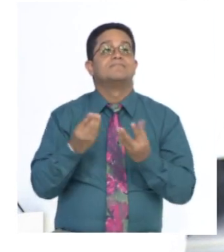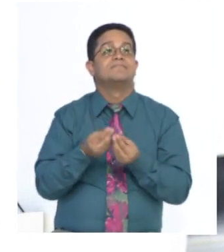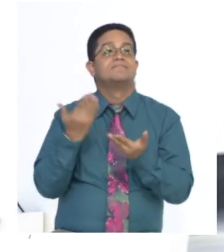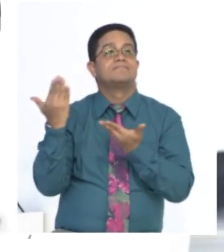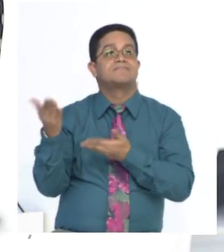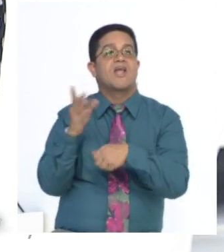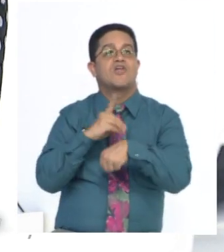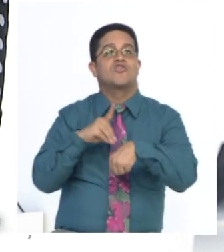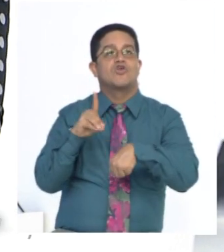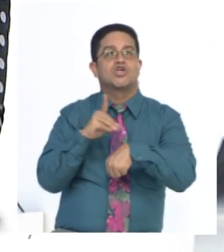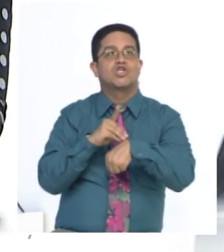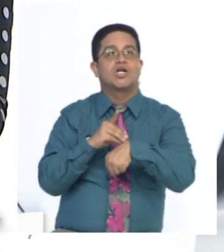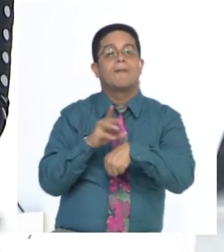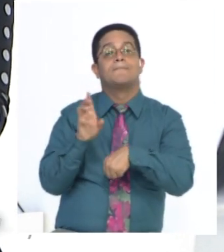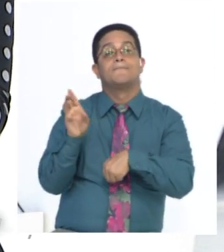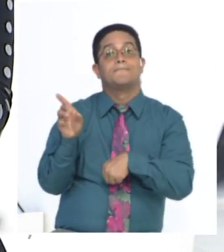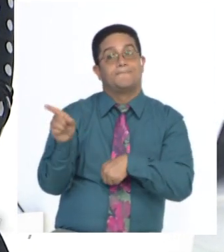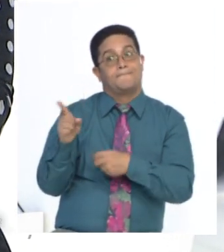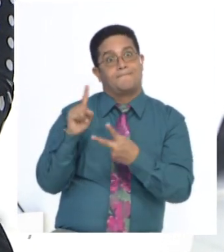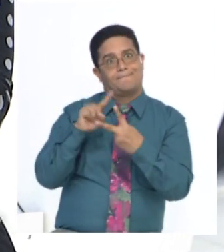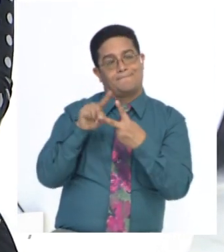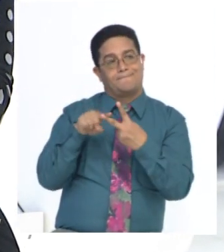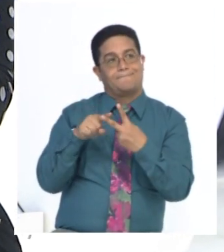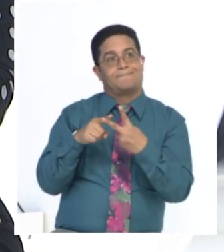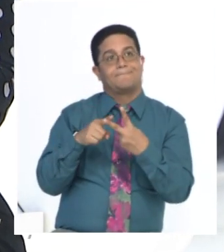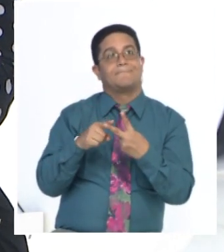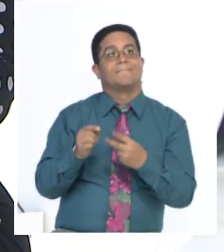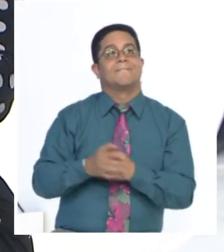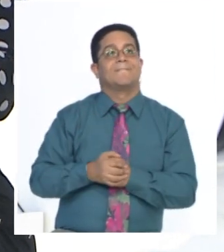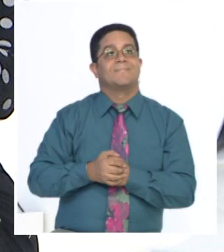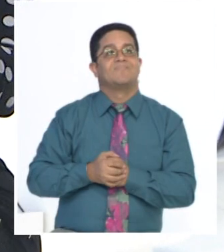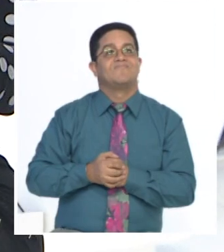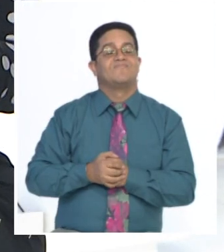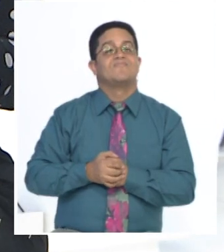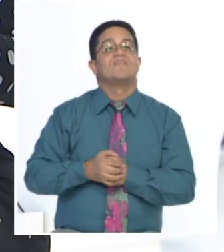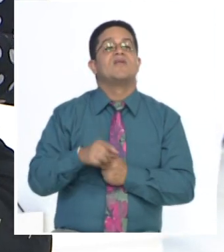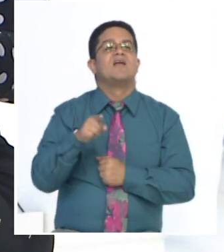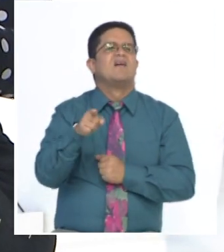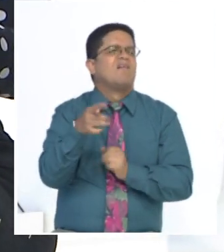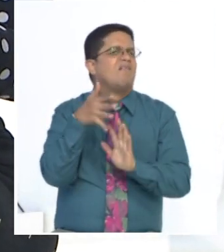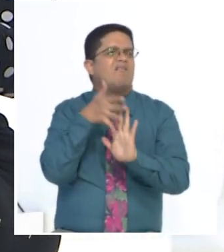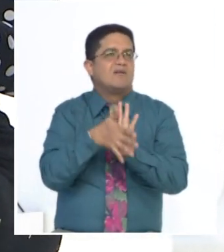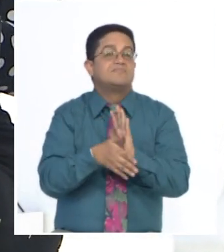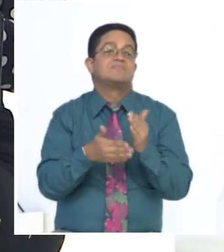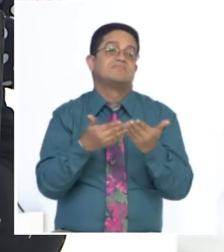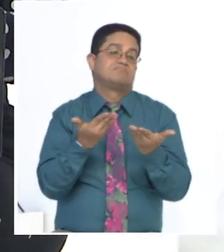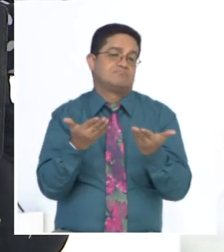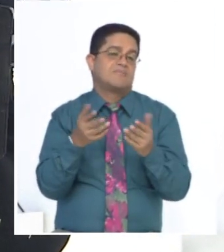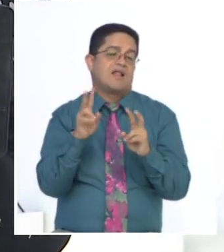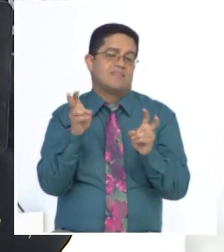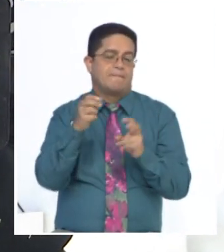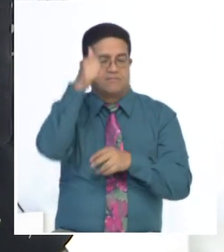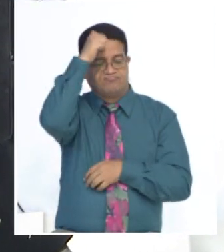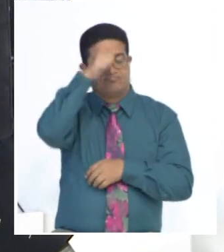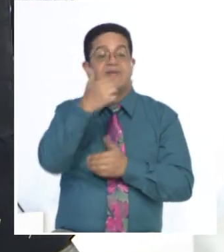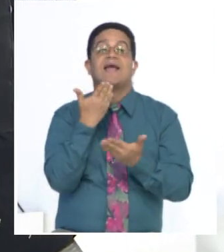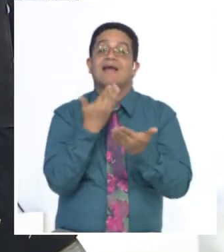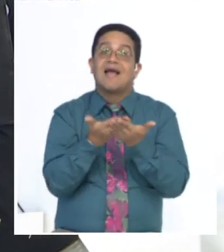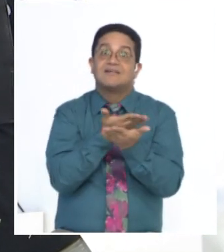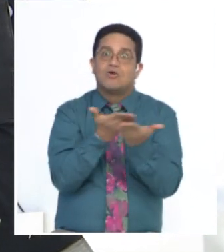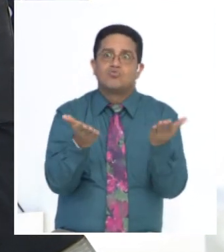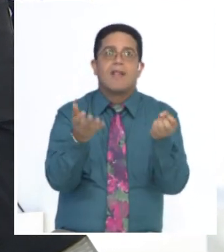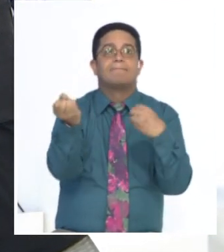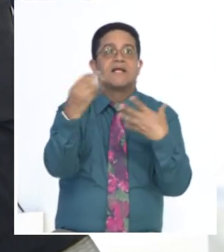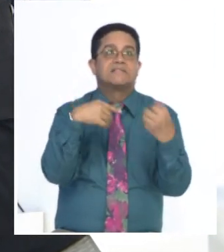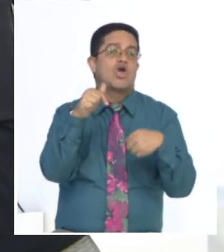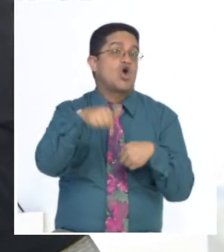Adams Bernalete, neurocirujano, y también con Pedro Sánchez, médico anestesiólogo. Gracias a ustedes por la sintonía, los mensajes. Hoy el